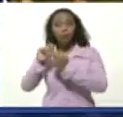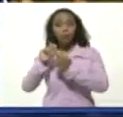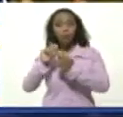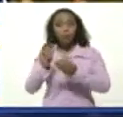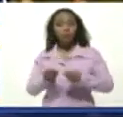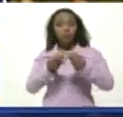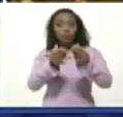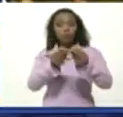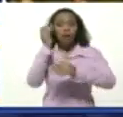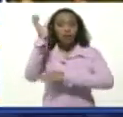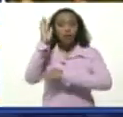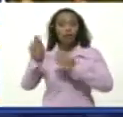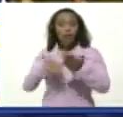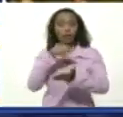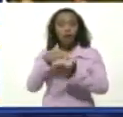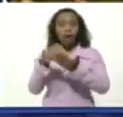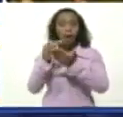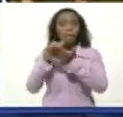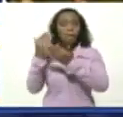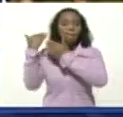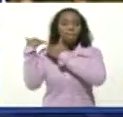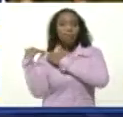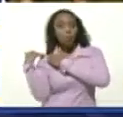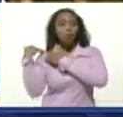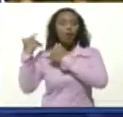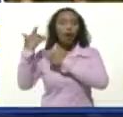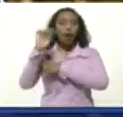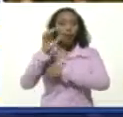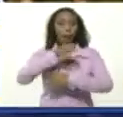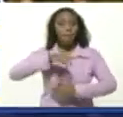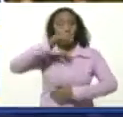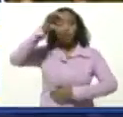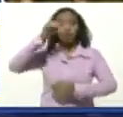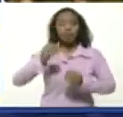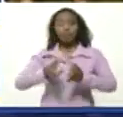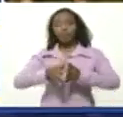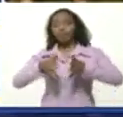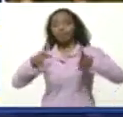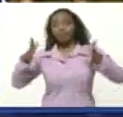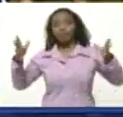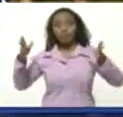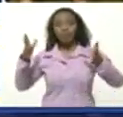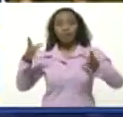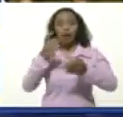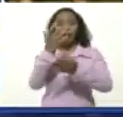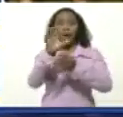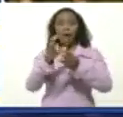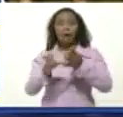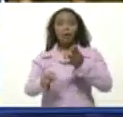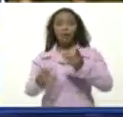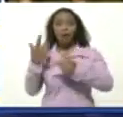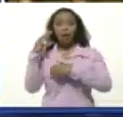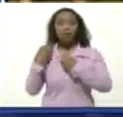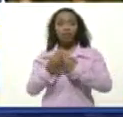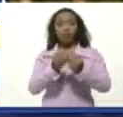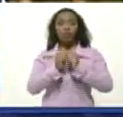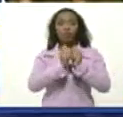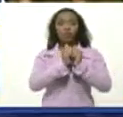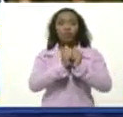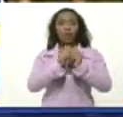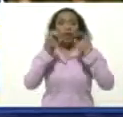a la Asamblea Nacional cargada de un espíritu inmenso que nos caracteriza y que acompañamos en el